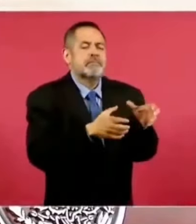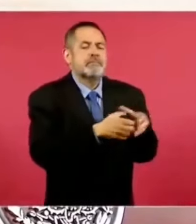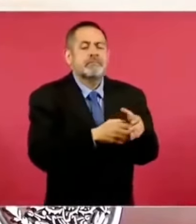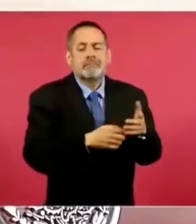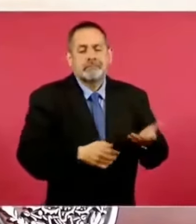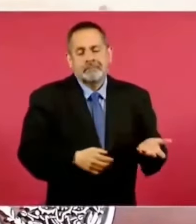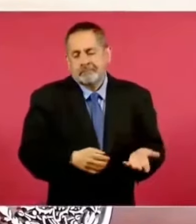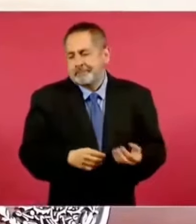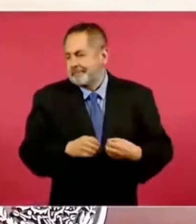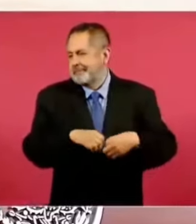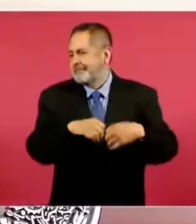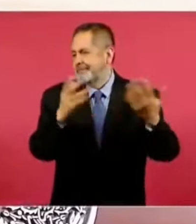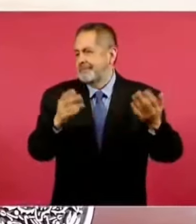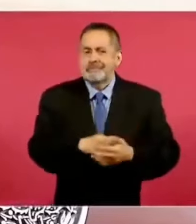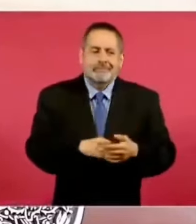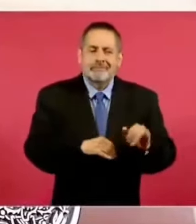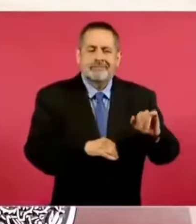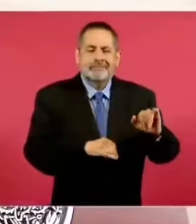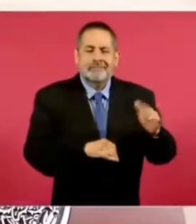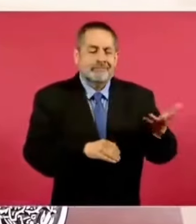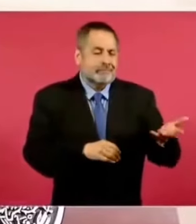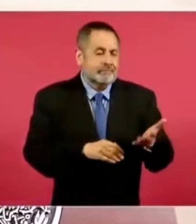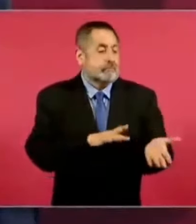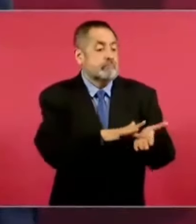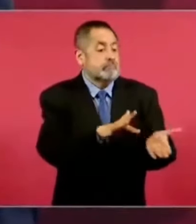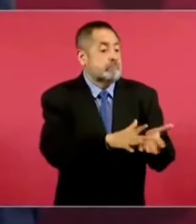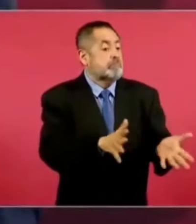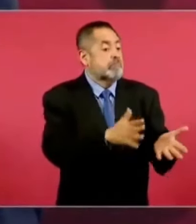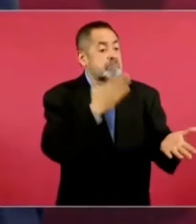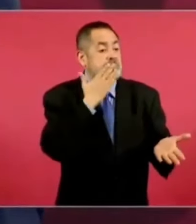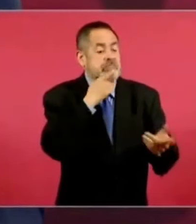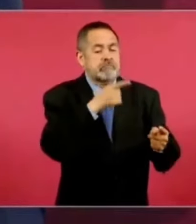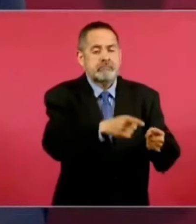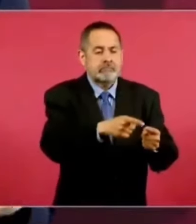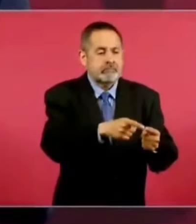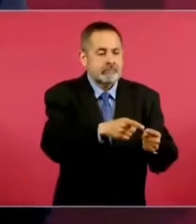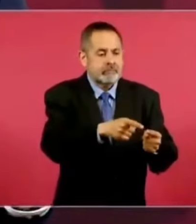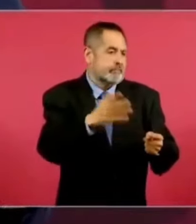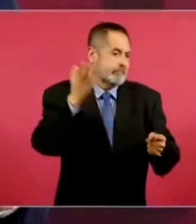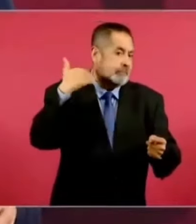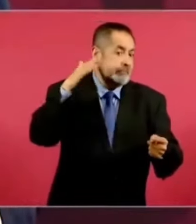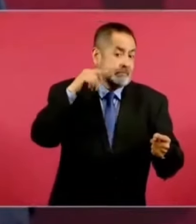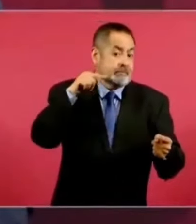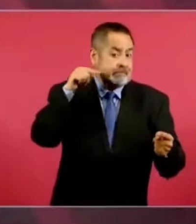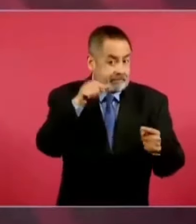Como no lo van a apoyar, pues si les entregó